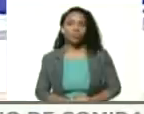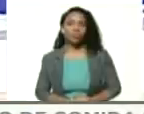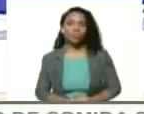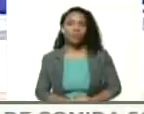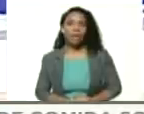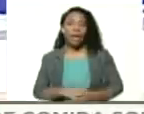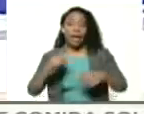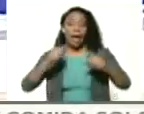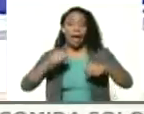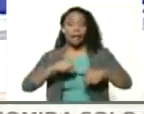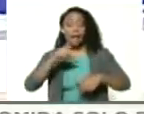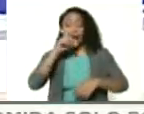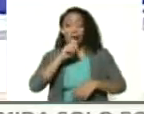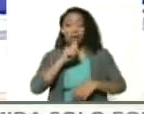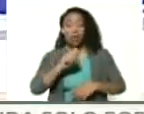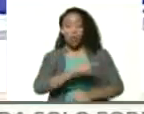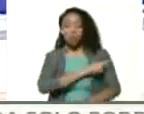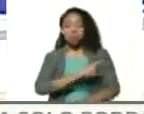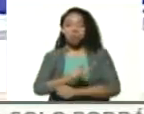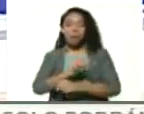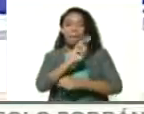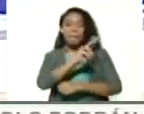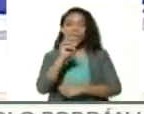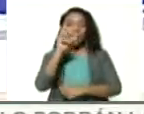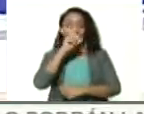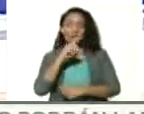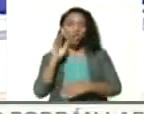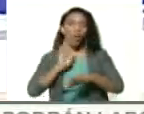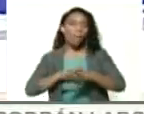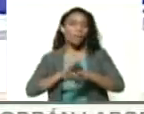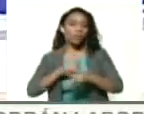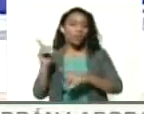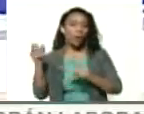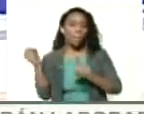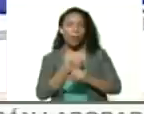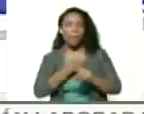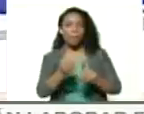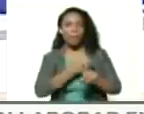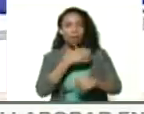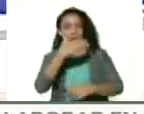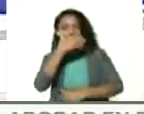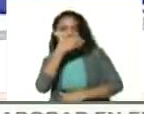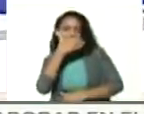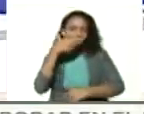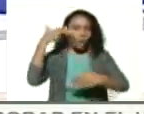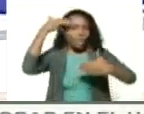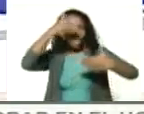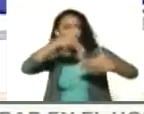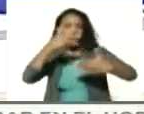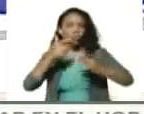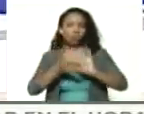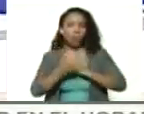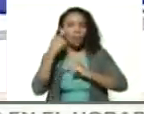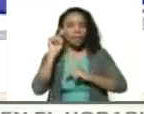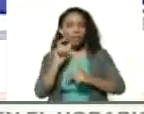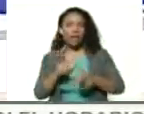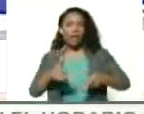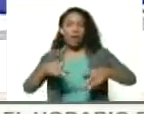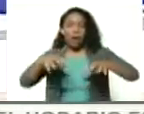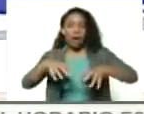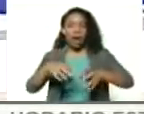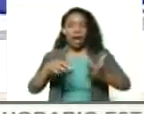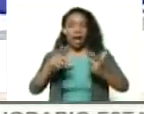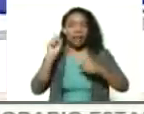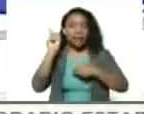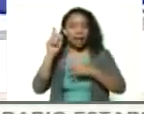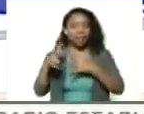Este año se cumplen 20 años de los sucesos, de los ataques terroristas contra las Torres Gemelas y